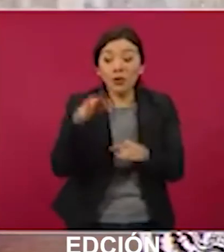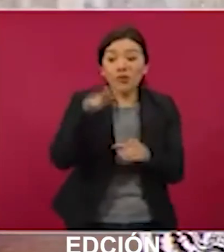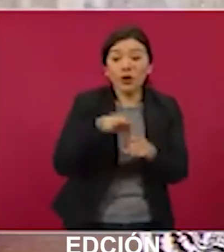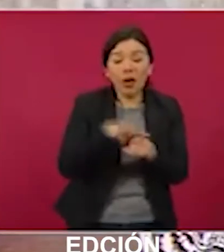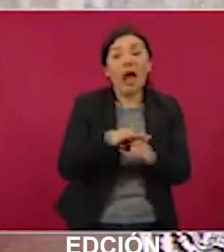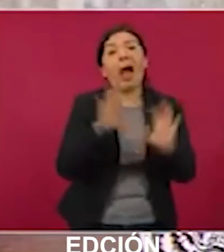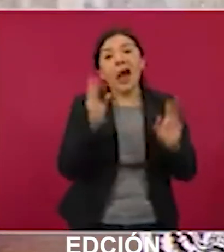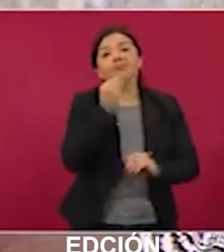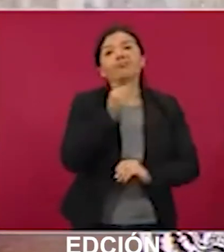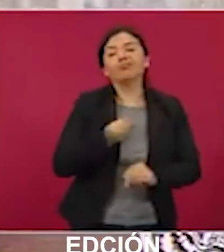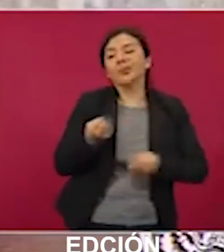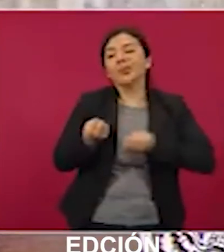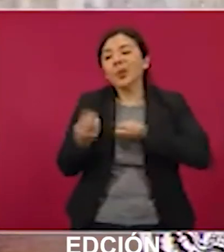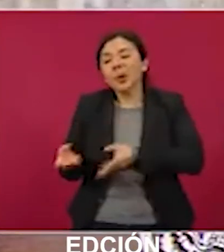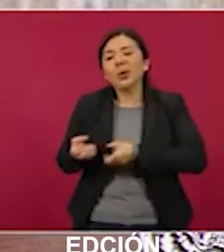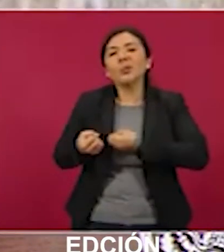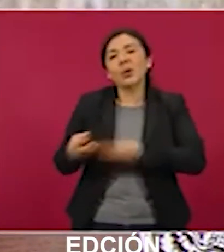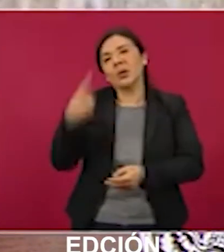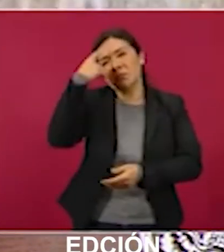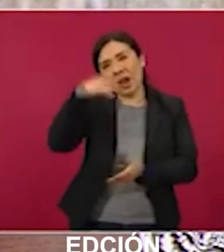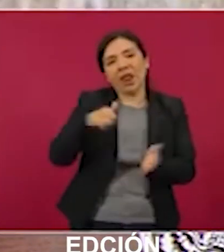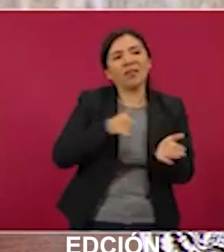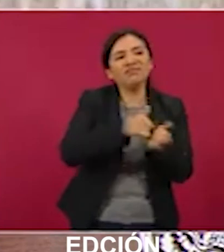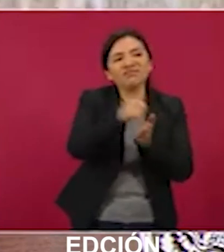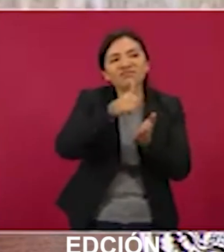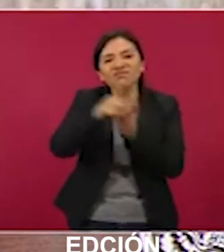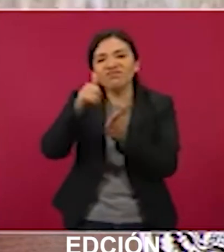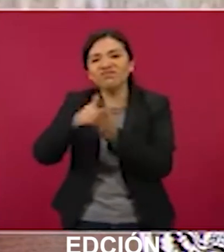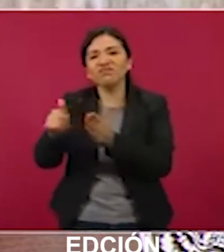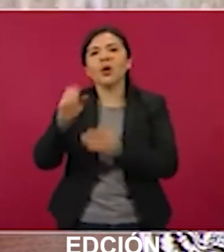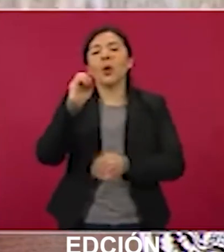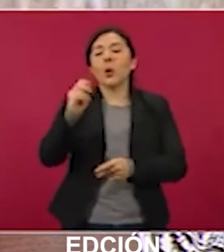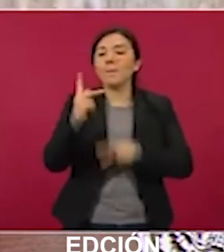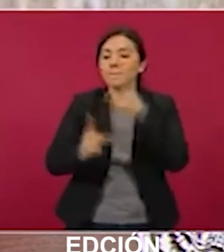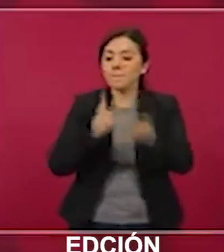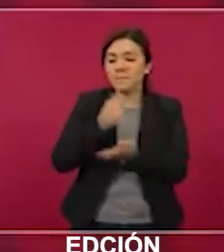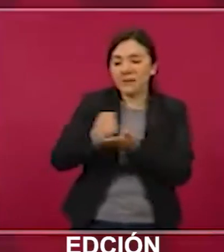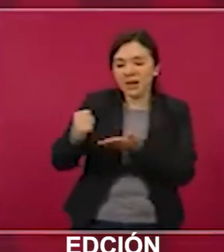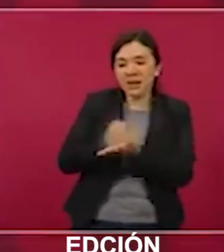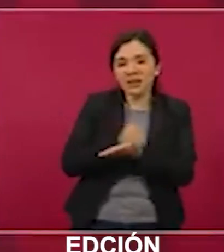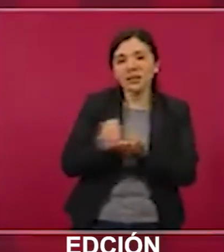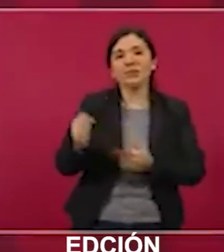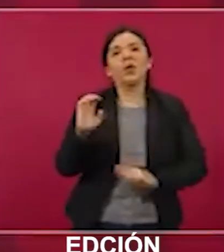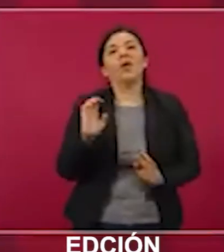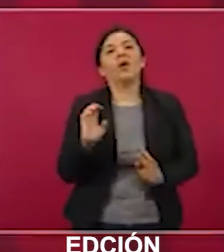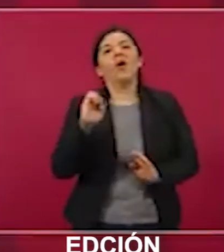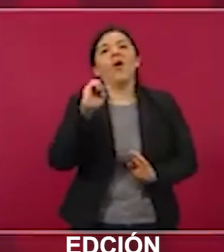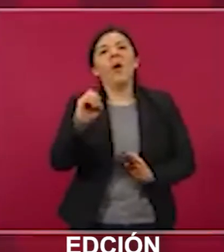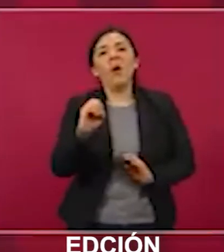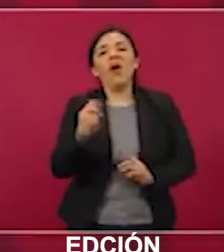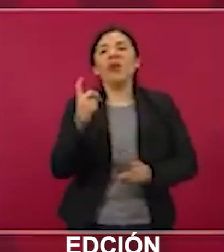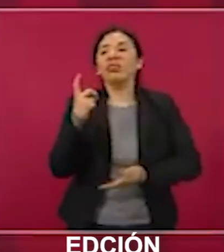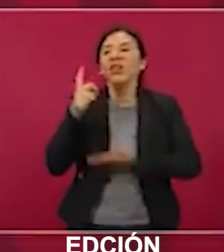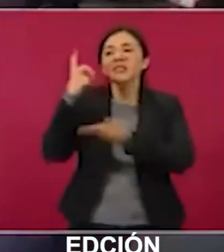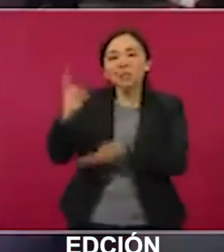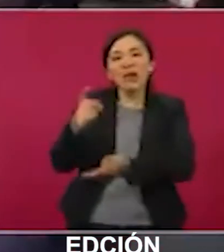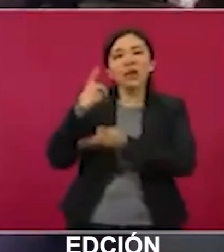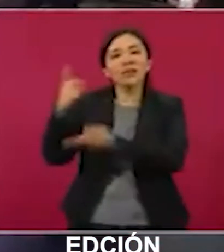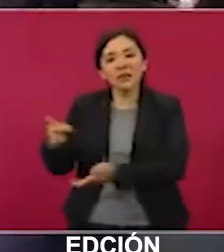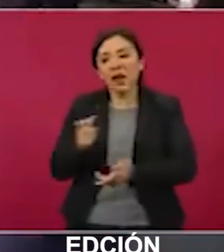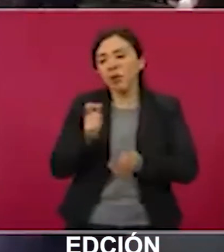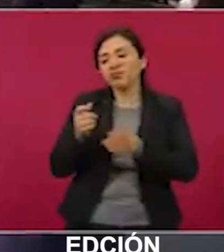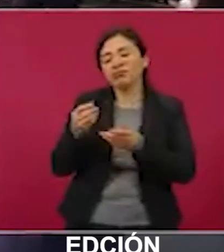daban créditos, repartían